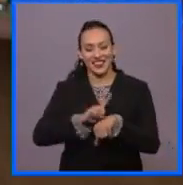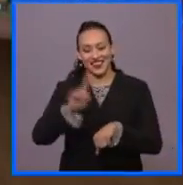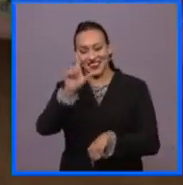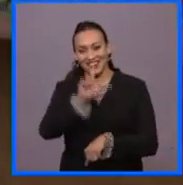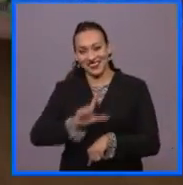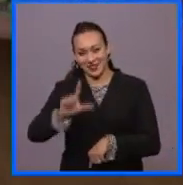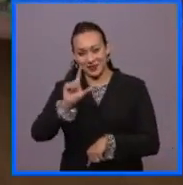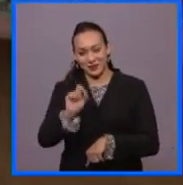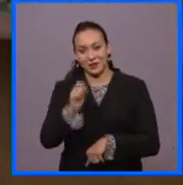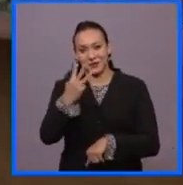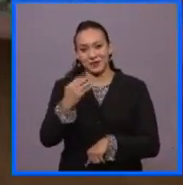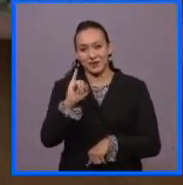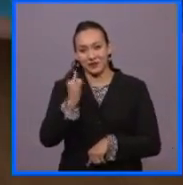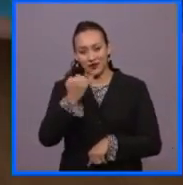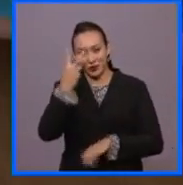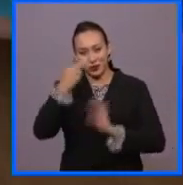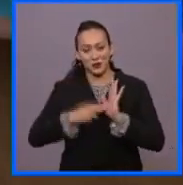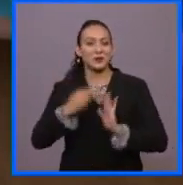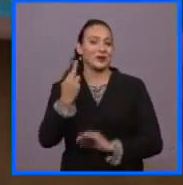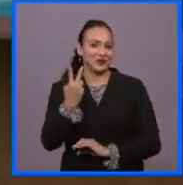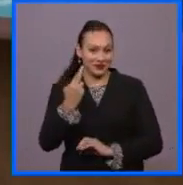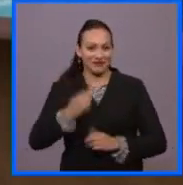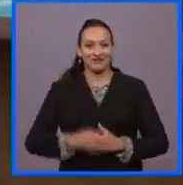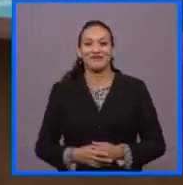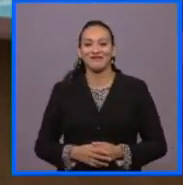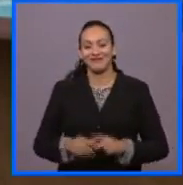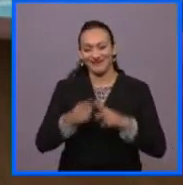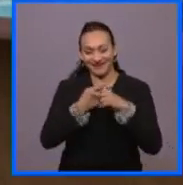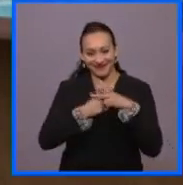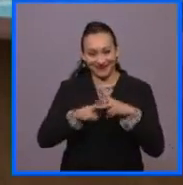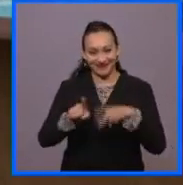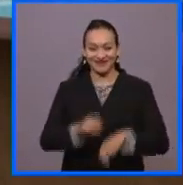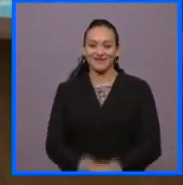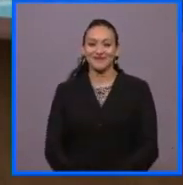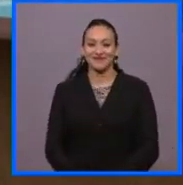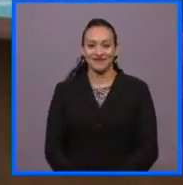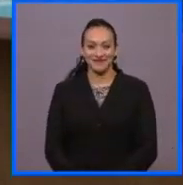este lunes 23 de junio de 2025. Comenzamos.